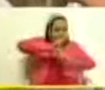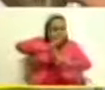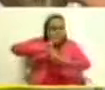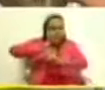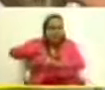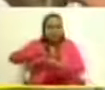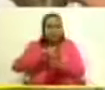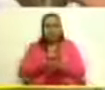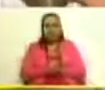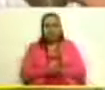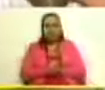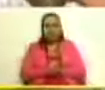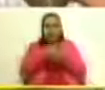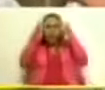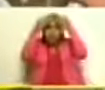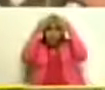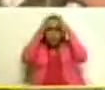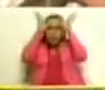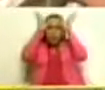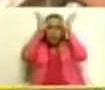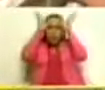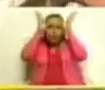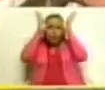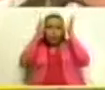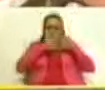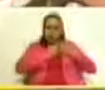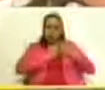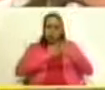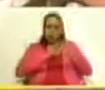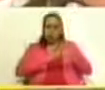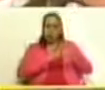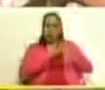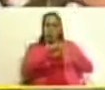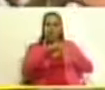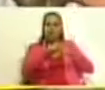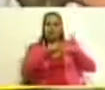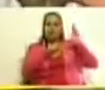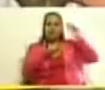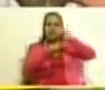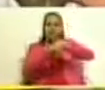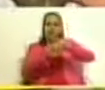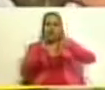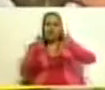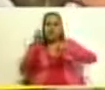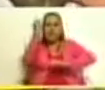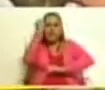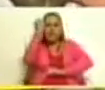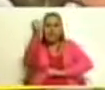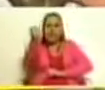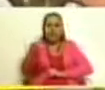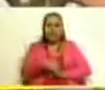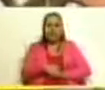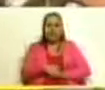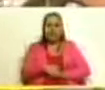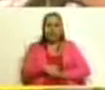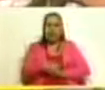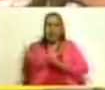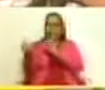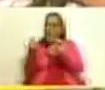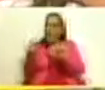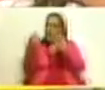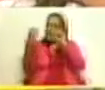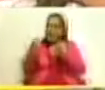Hemos abierto nuestras mentes y nuestros corazones a nuevas ideas. Hemos debatido con pasión y